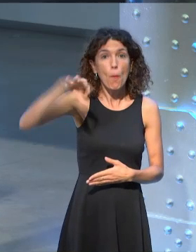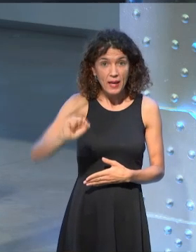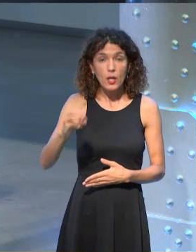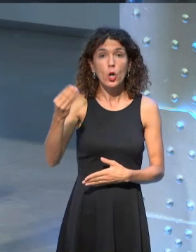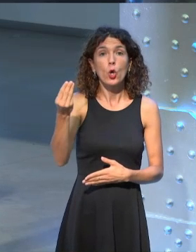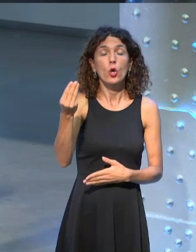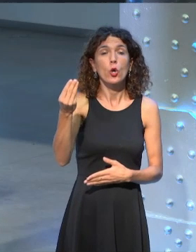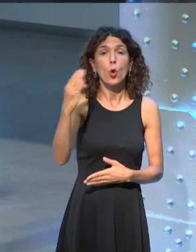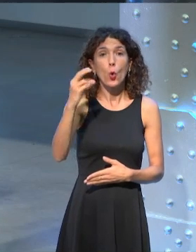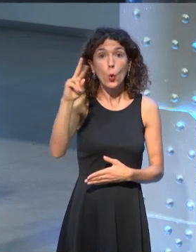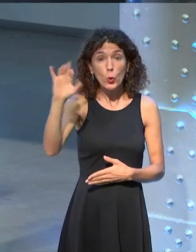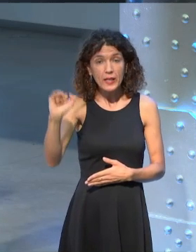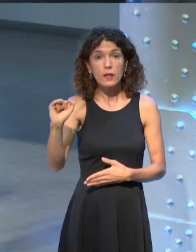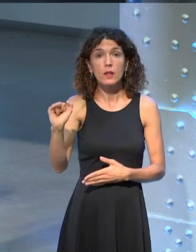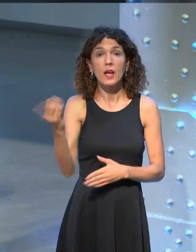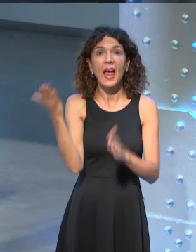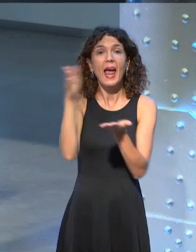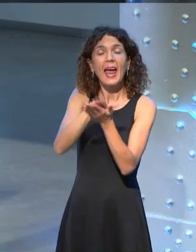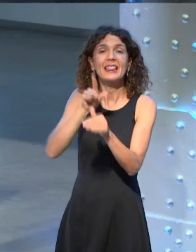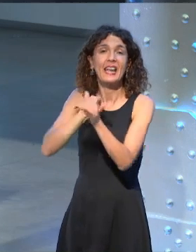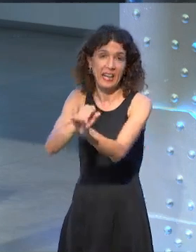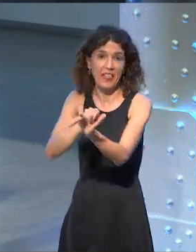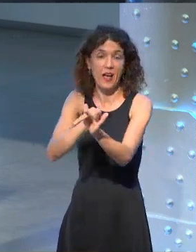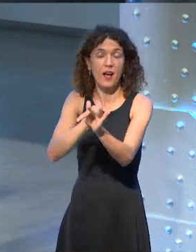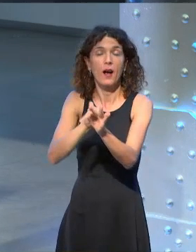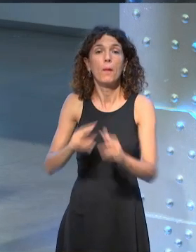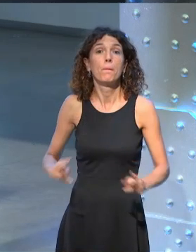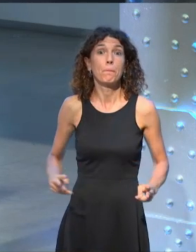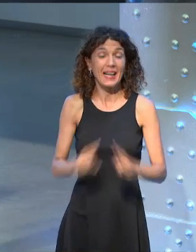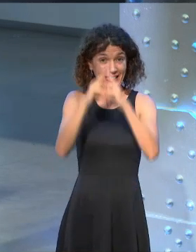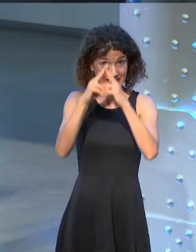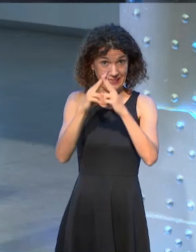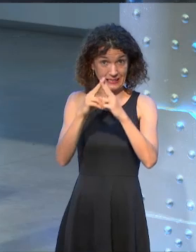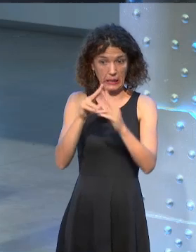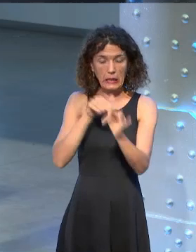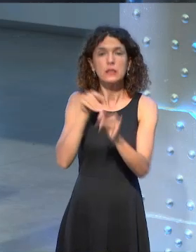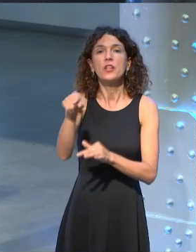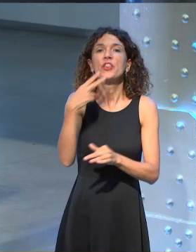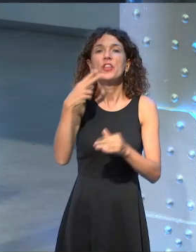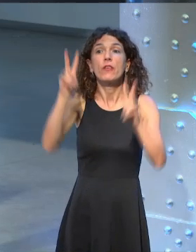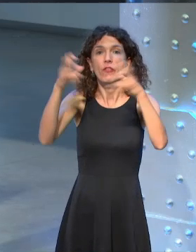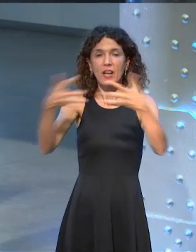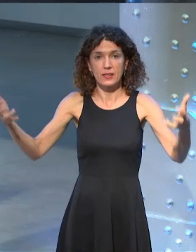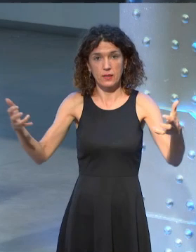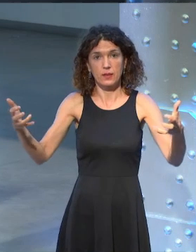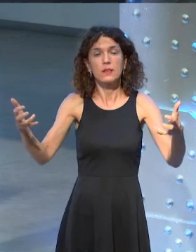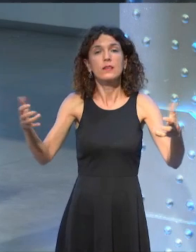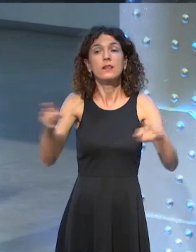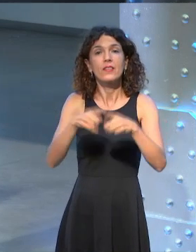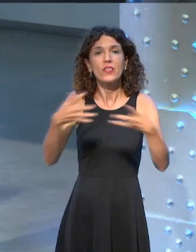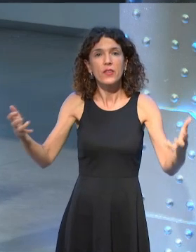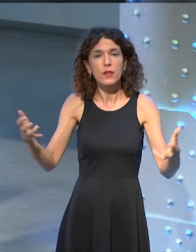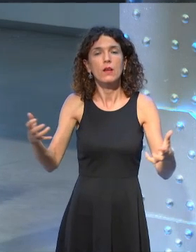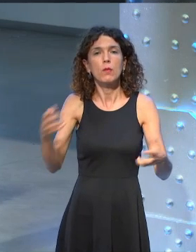Sklodowska-Curie fue enterrada en el Panteón de París, cuyo frontispicio reza: a los grandes hombres